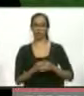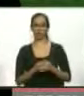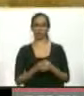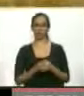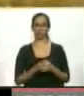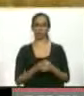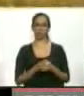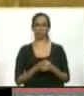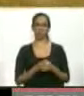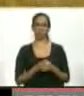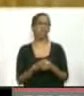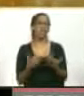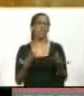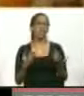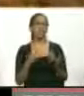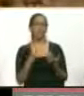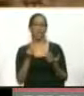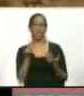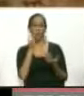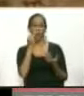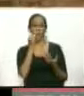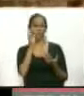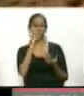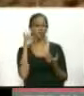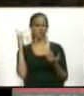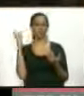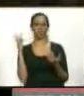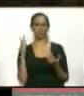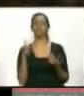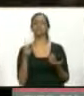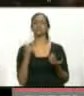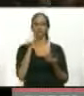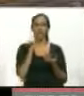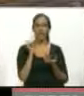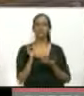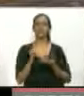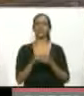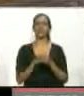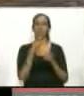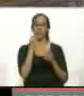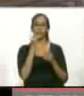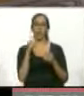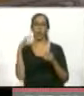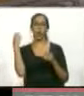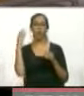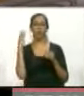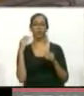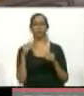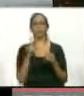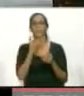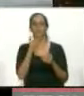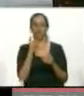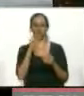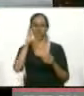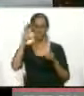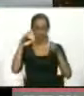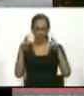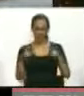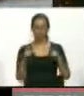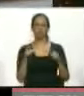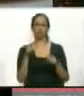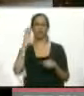y que cocina francesa se habría gastronomía gran colombina con los mejores platos de estos cuatro países además